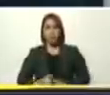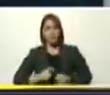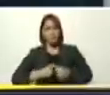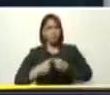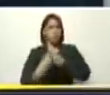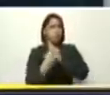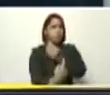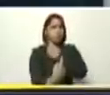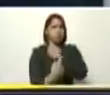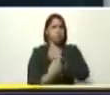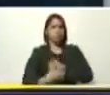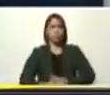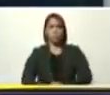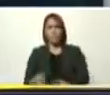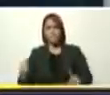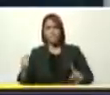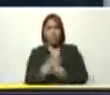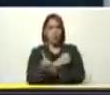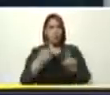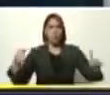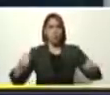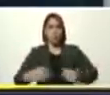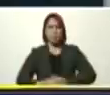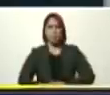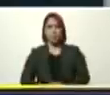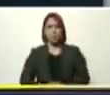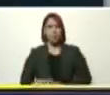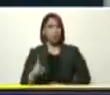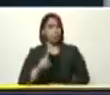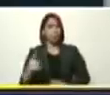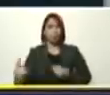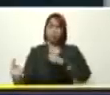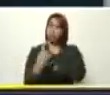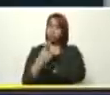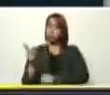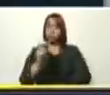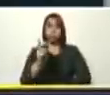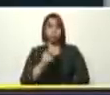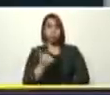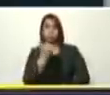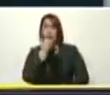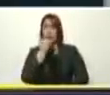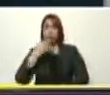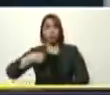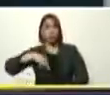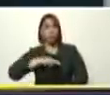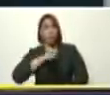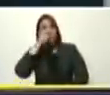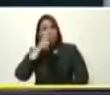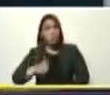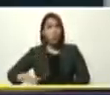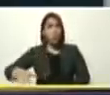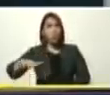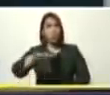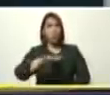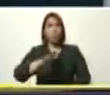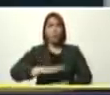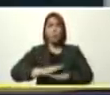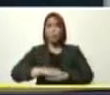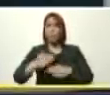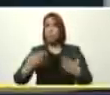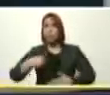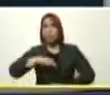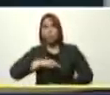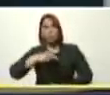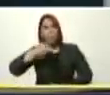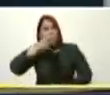desertores y agresores. Que no se equivoquen con nuestro pueblo. Porque nuestro pueblo ha